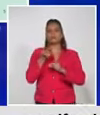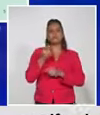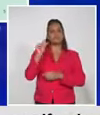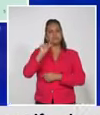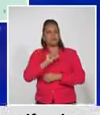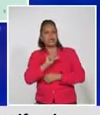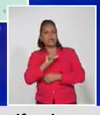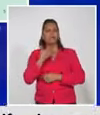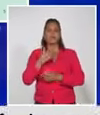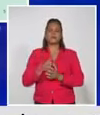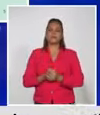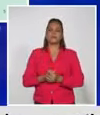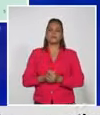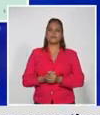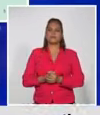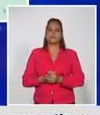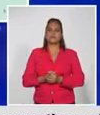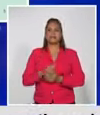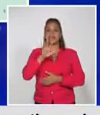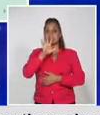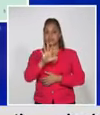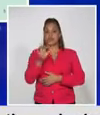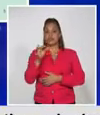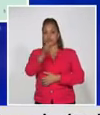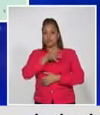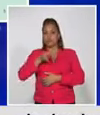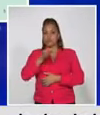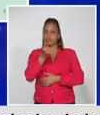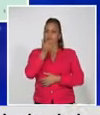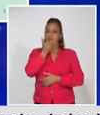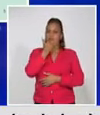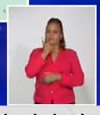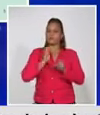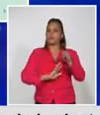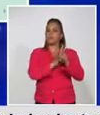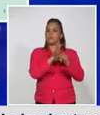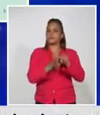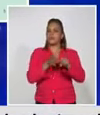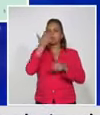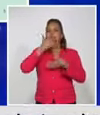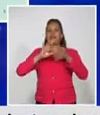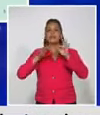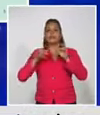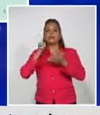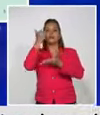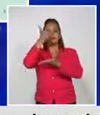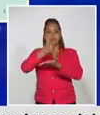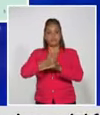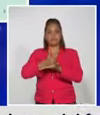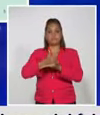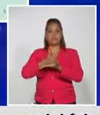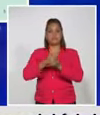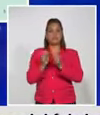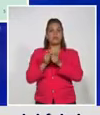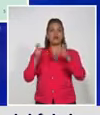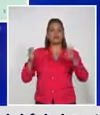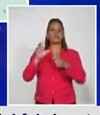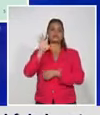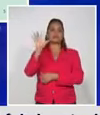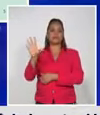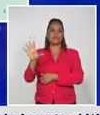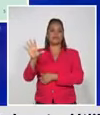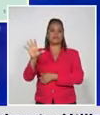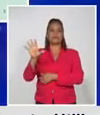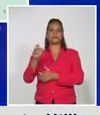municipios, en 5 de sus 11 municipios. Artemisa, municipio cabecera con mayor número, 5,